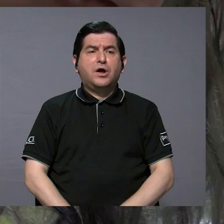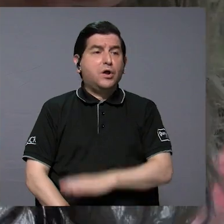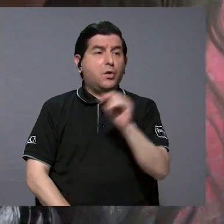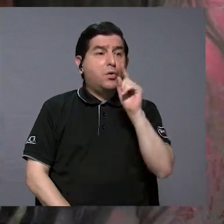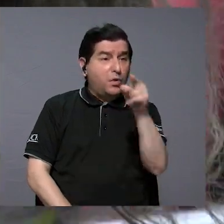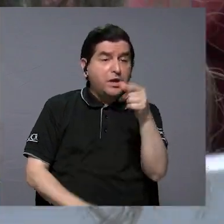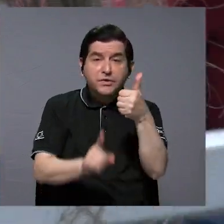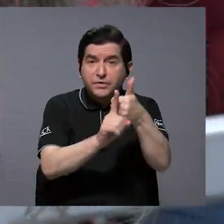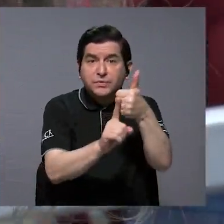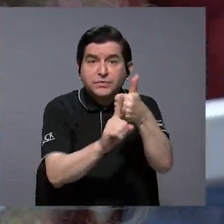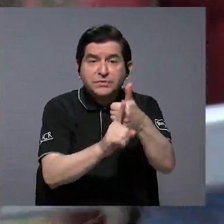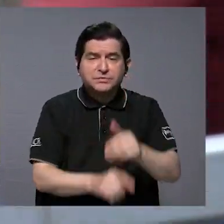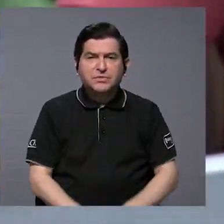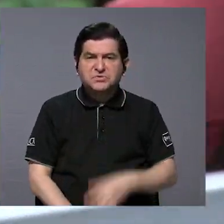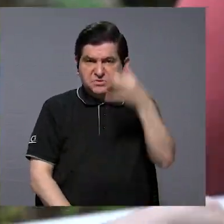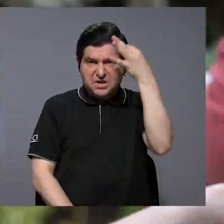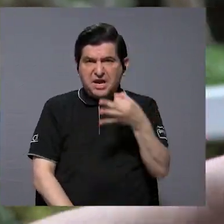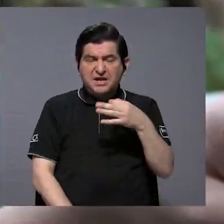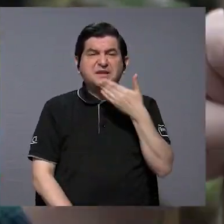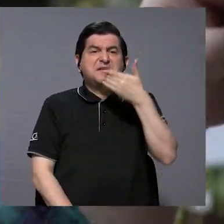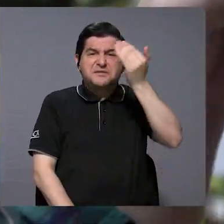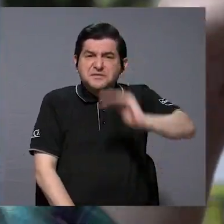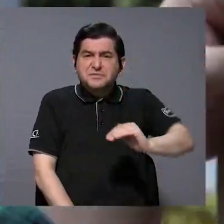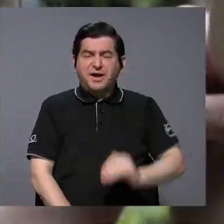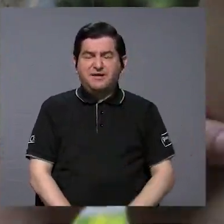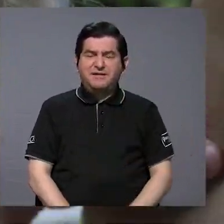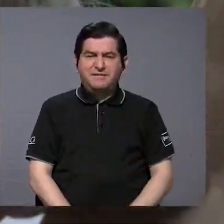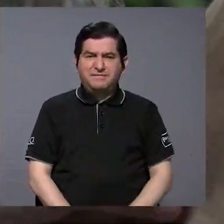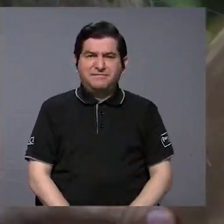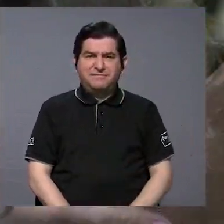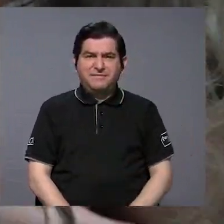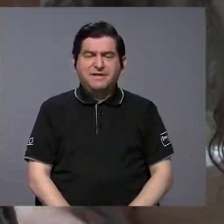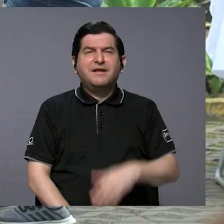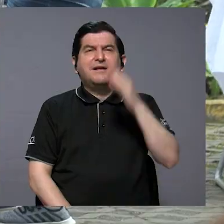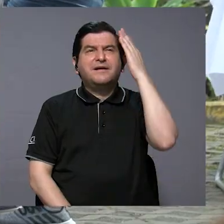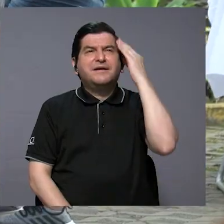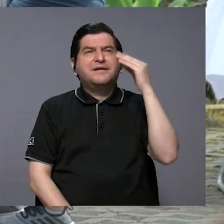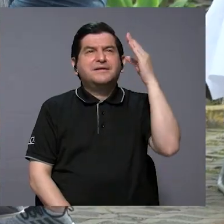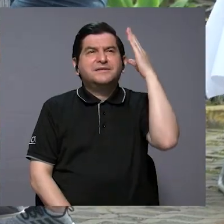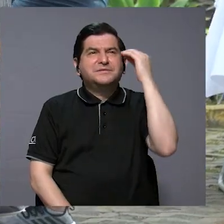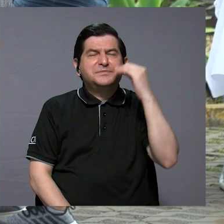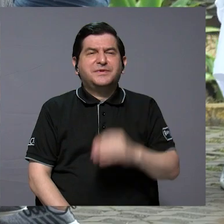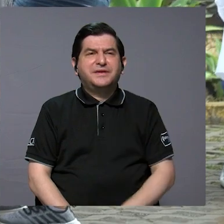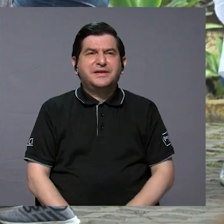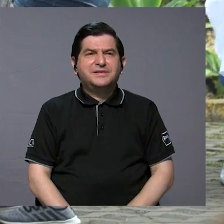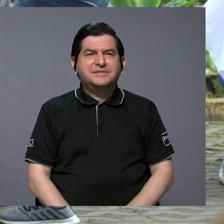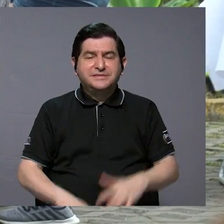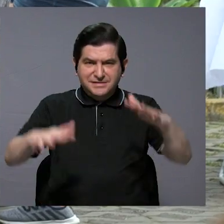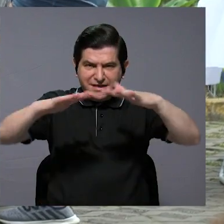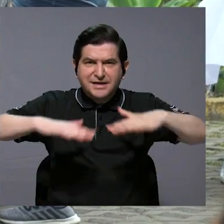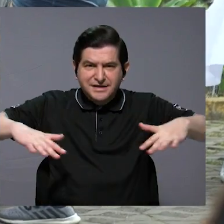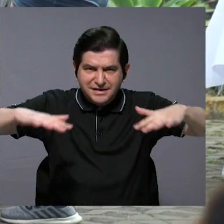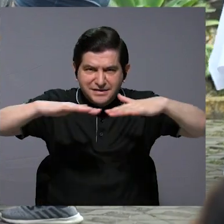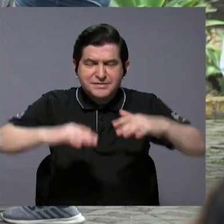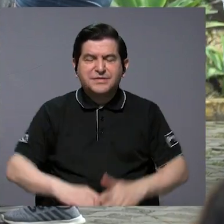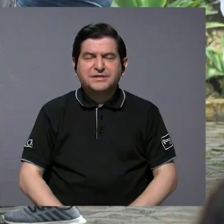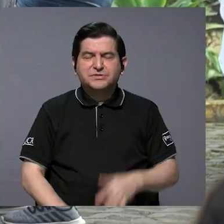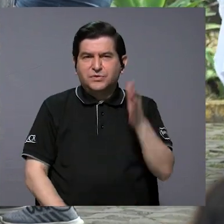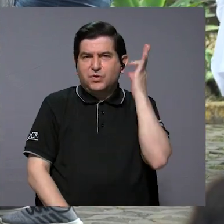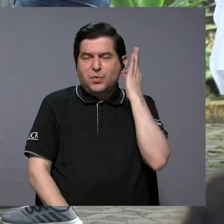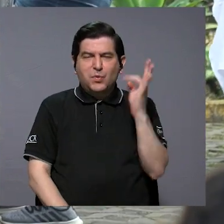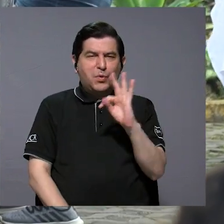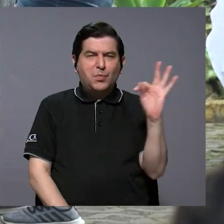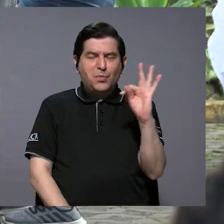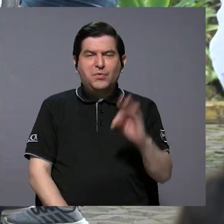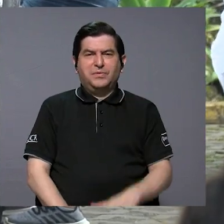yo y como ella, va a creer que está mal. ¿Quién es? Experiencia entrando en estas escenas